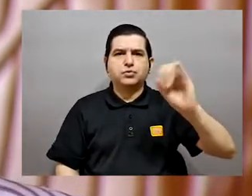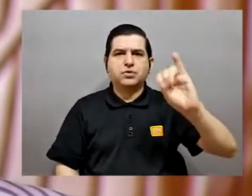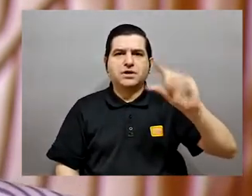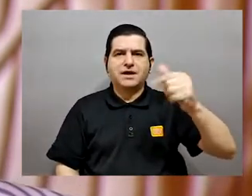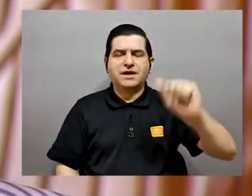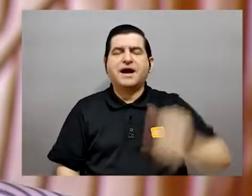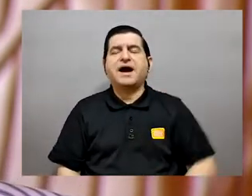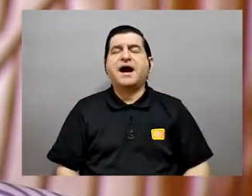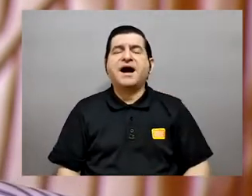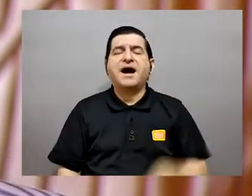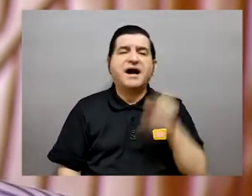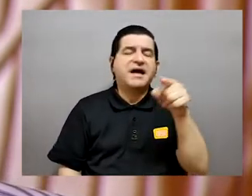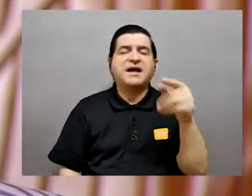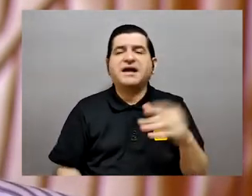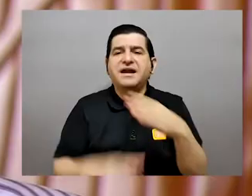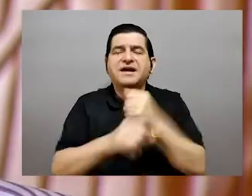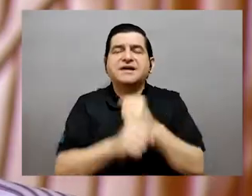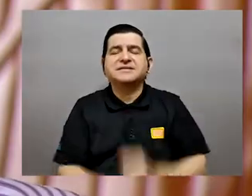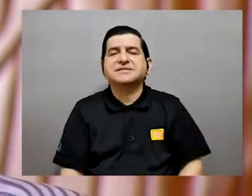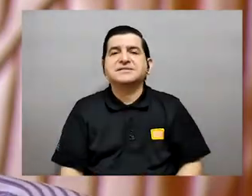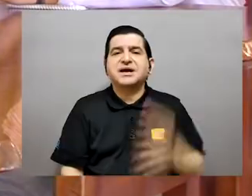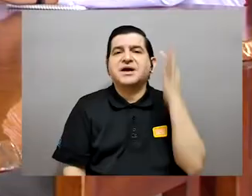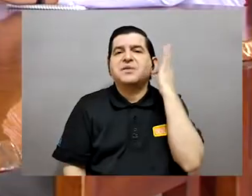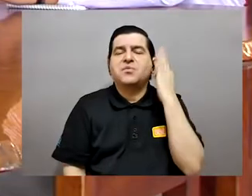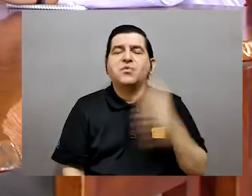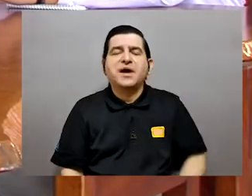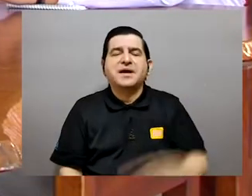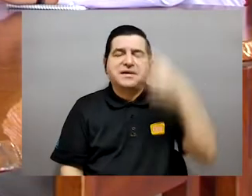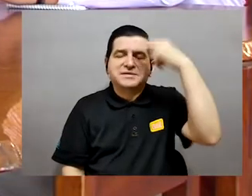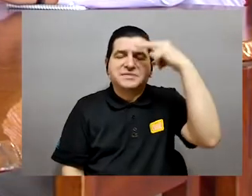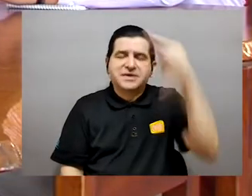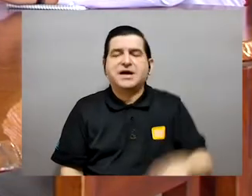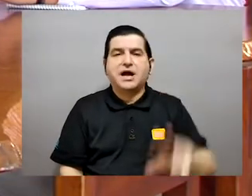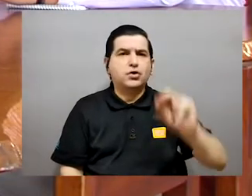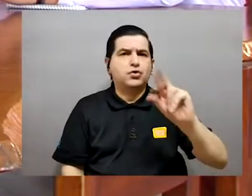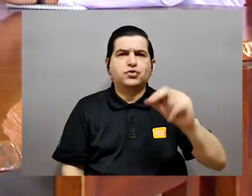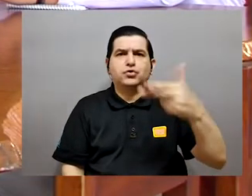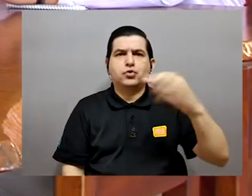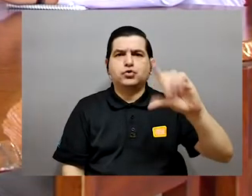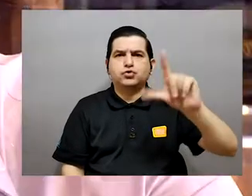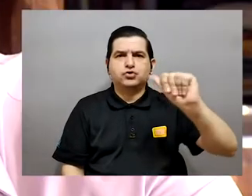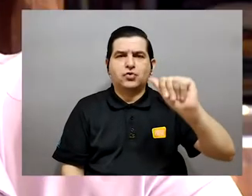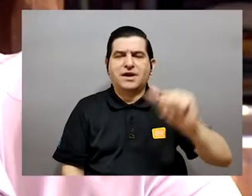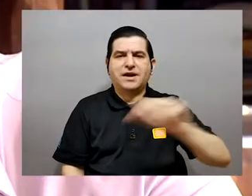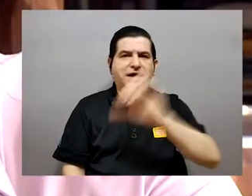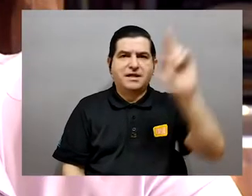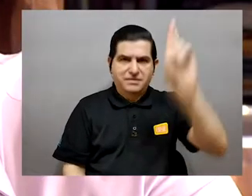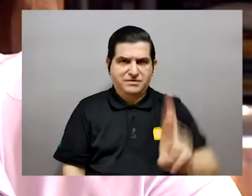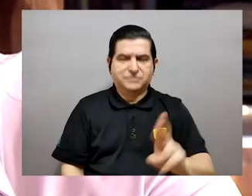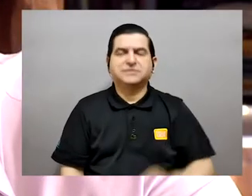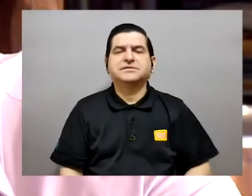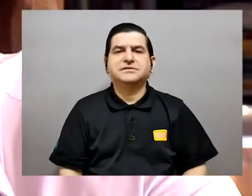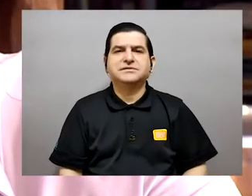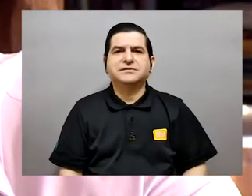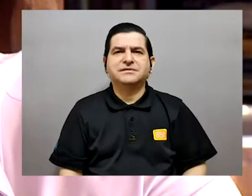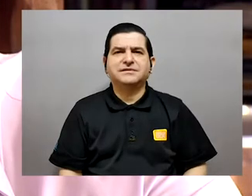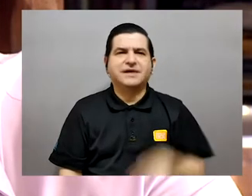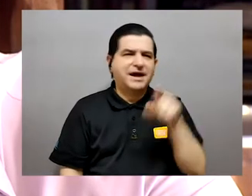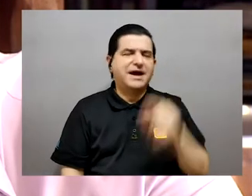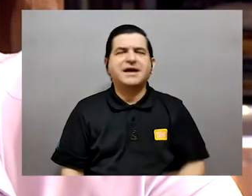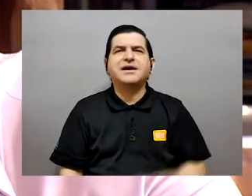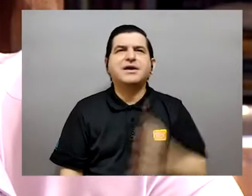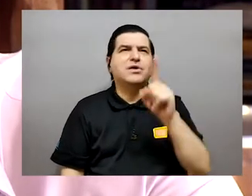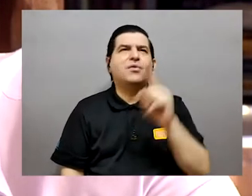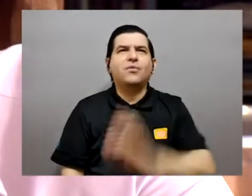también que parte de toda esa experiencia, cuando venían, imagínense, los años 60. Todavía, cuando